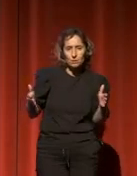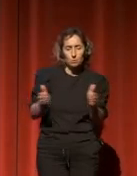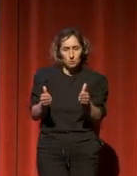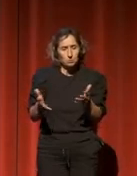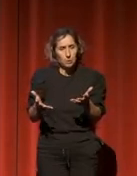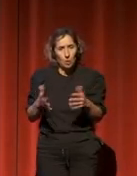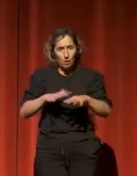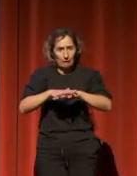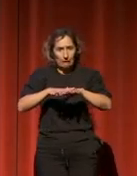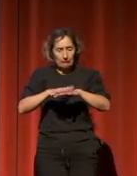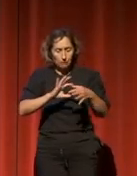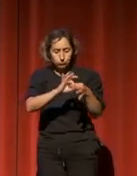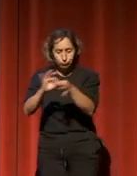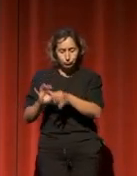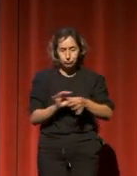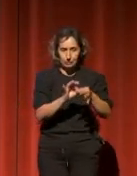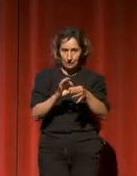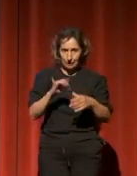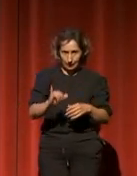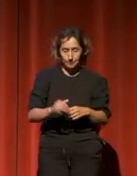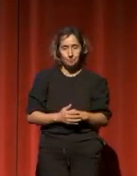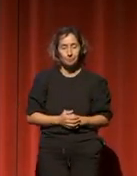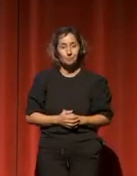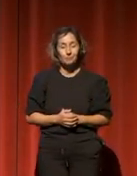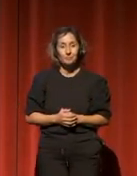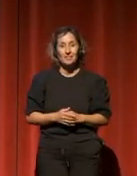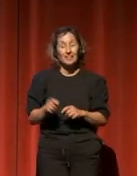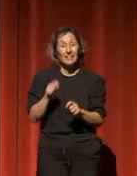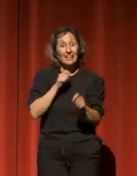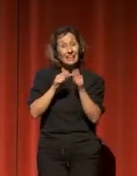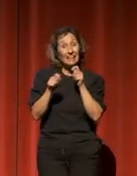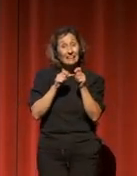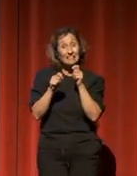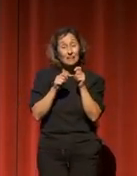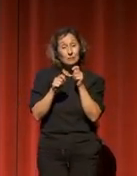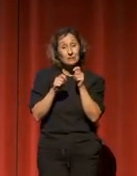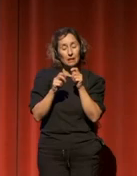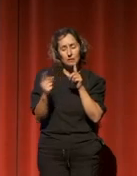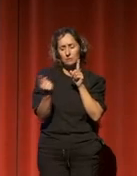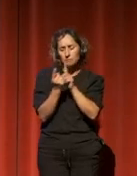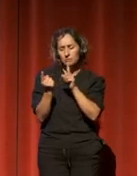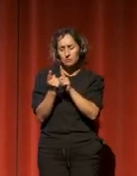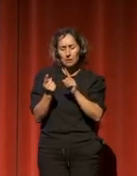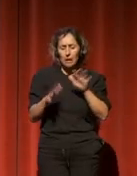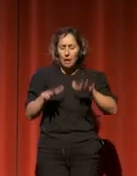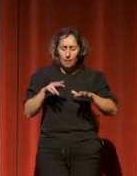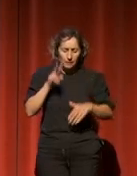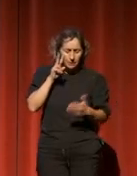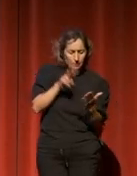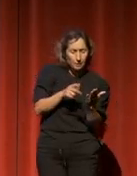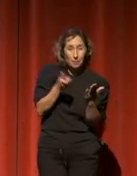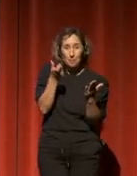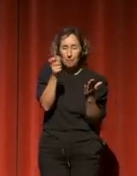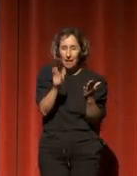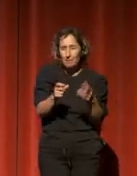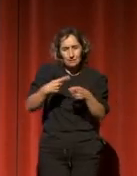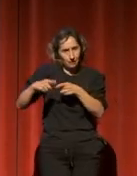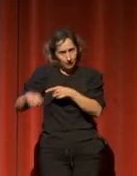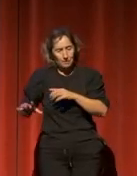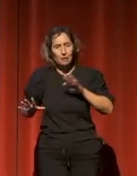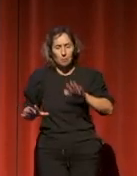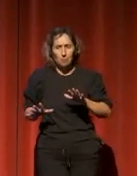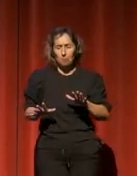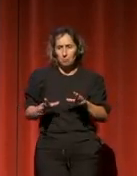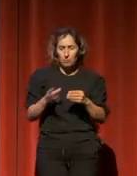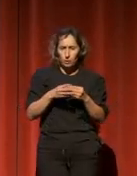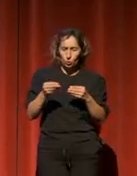aún así es verdad que en las entrevistas aparecía un poco indistintamente eh eh utilizado el el término Pero bueno por por